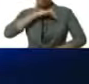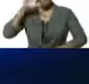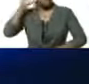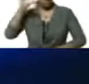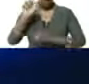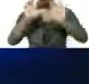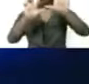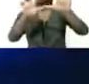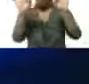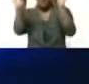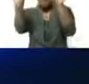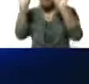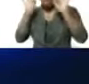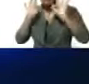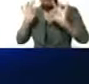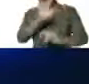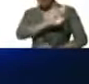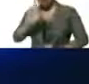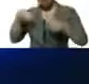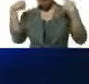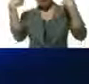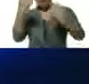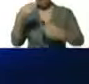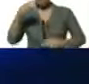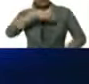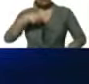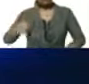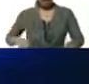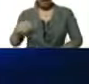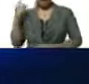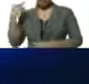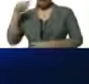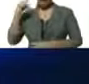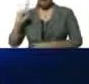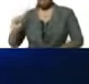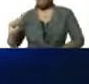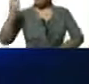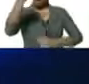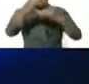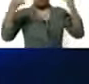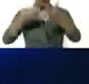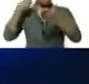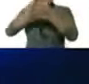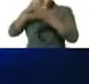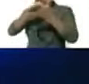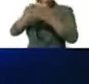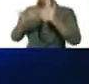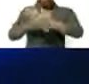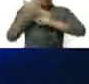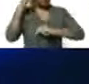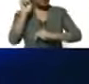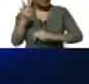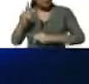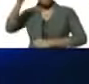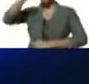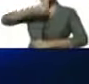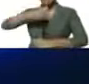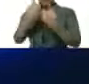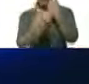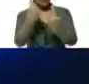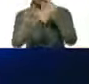8 especialistas de la República Popular China que estuvieron en primera fila en la batalla con pacientes